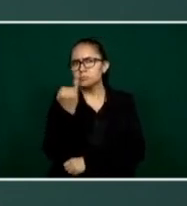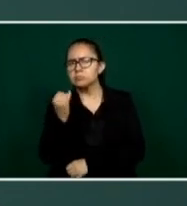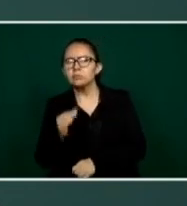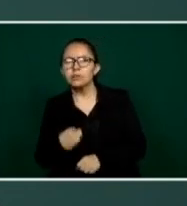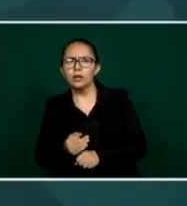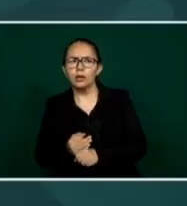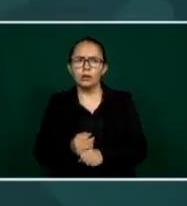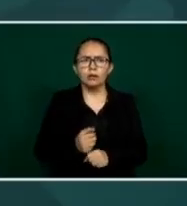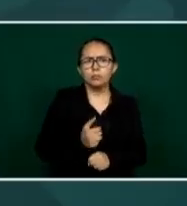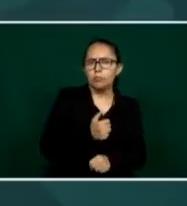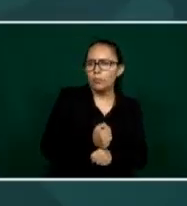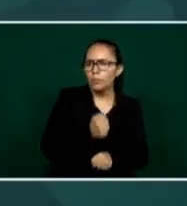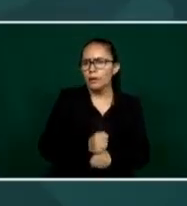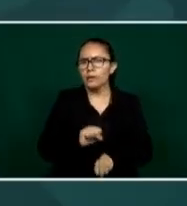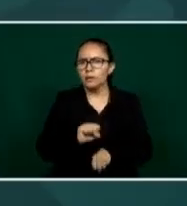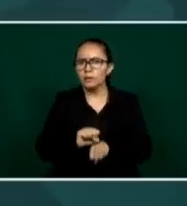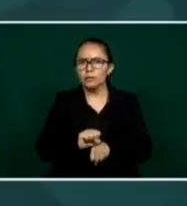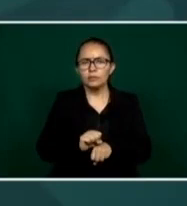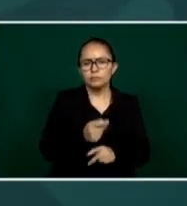cumpliendo el compromiso de